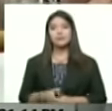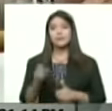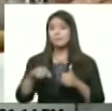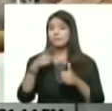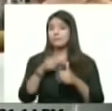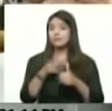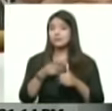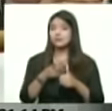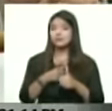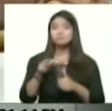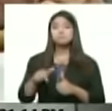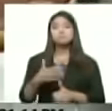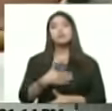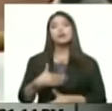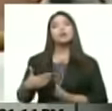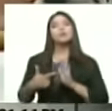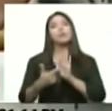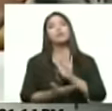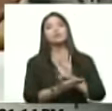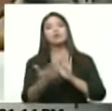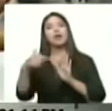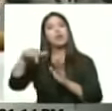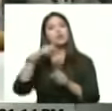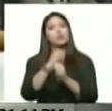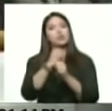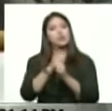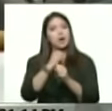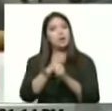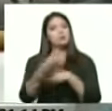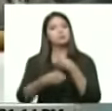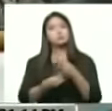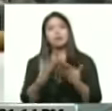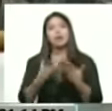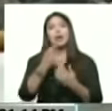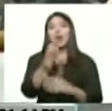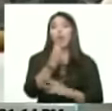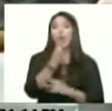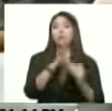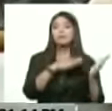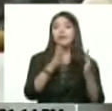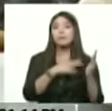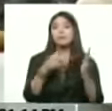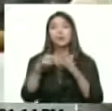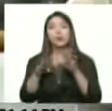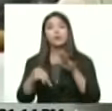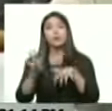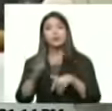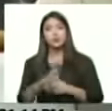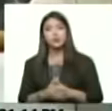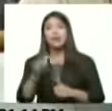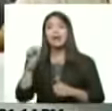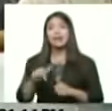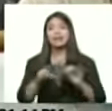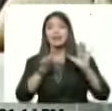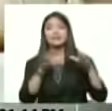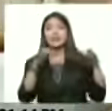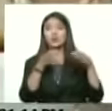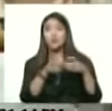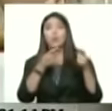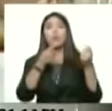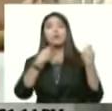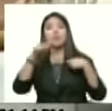Fundamentalmente queremos expresar que esto es un trabajo que se ha venido haciendo desde el 11 de marzo del 2014, esta es la séptima mesa de